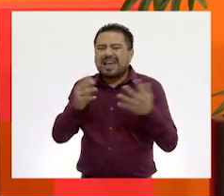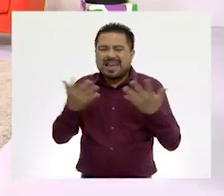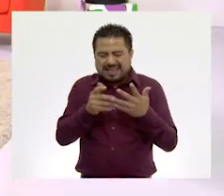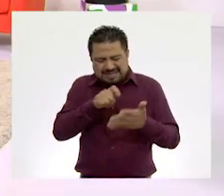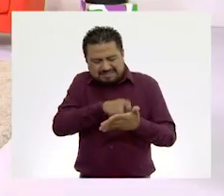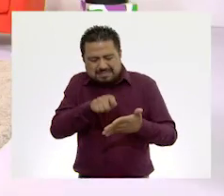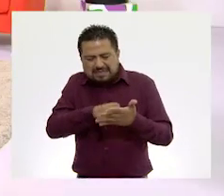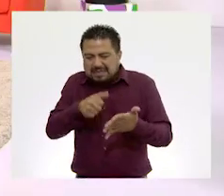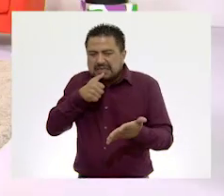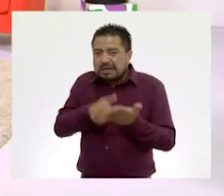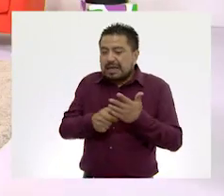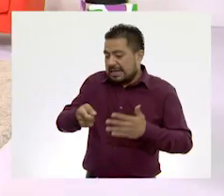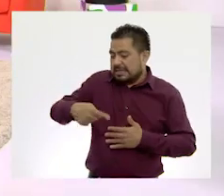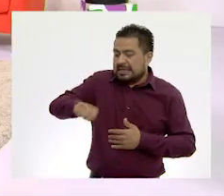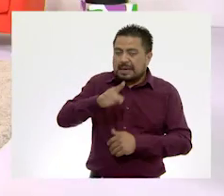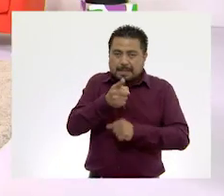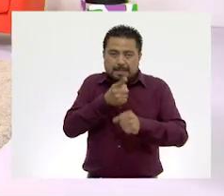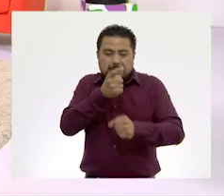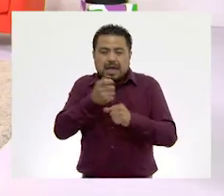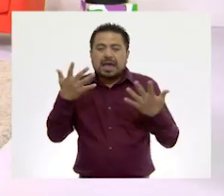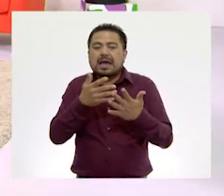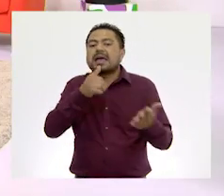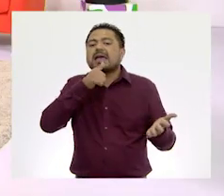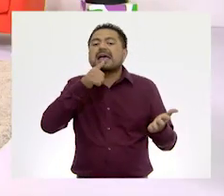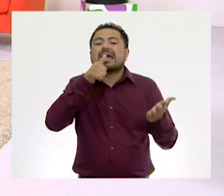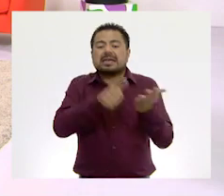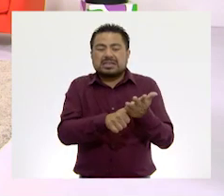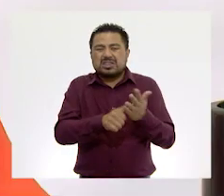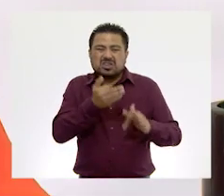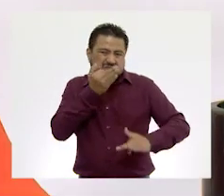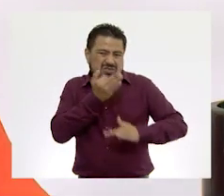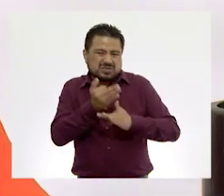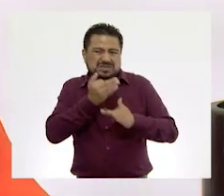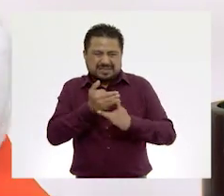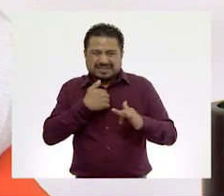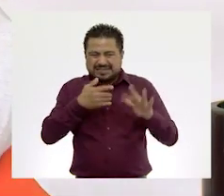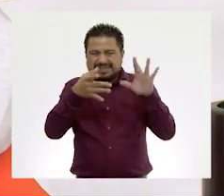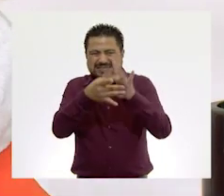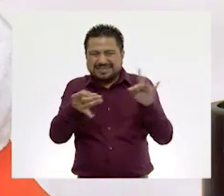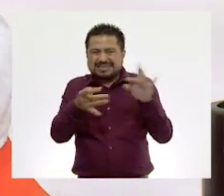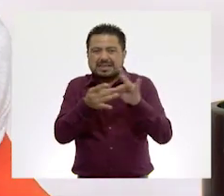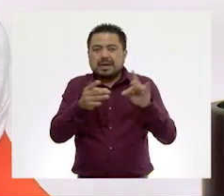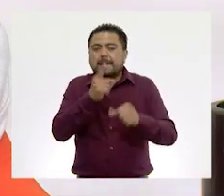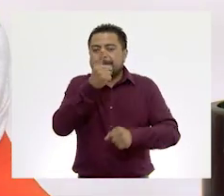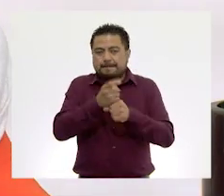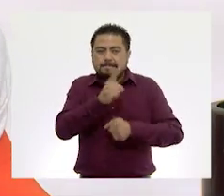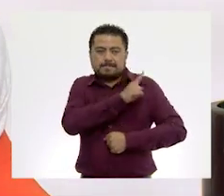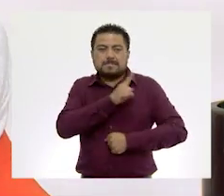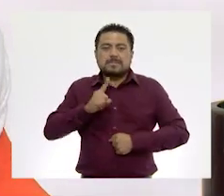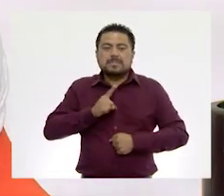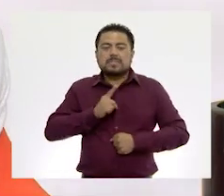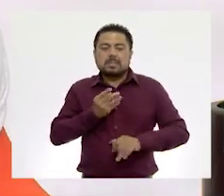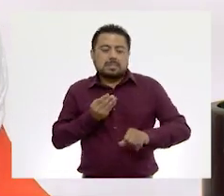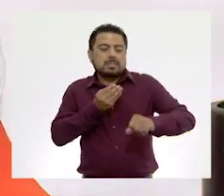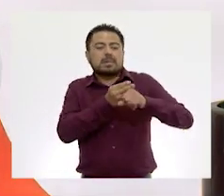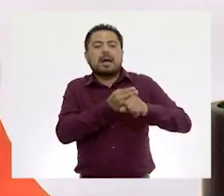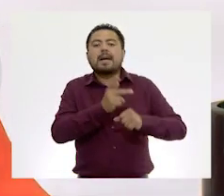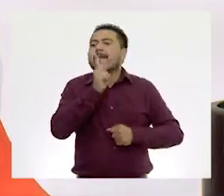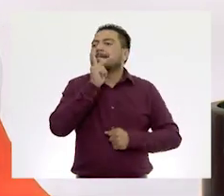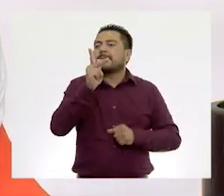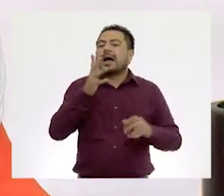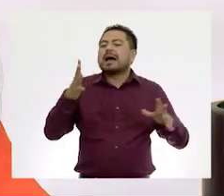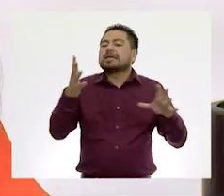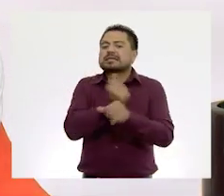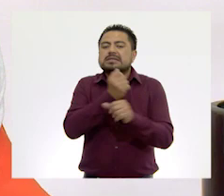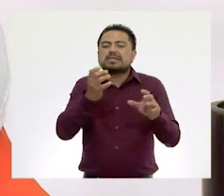Malala. Ellos primero, para hacer la carta, justamente lo que te estaba diciendo, Gwendolyn, primero tienen que poner en palabras, en